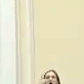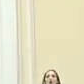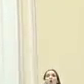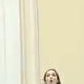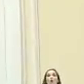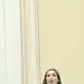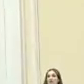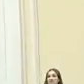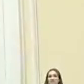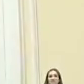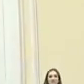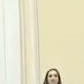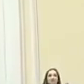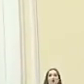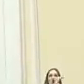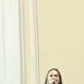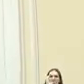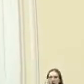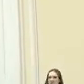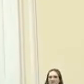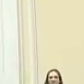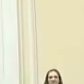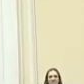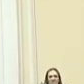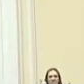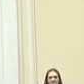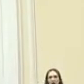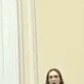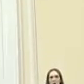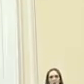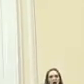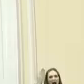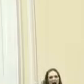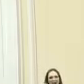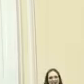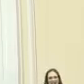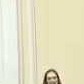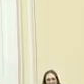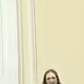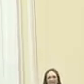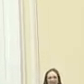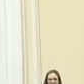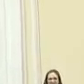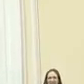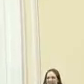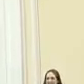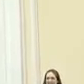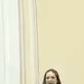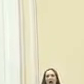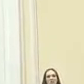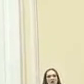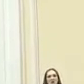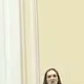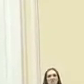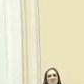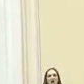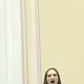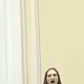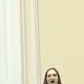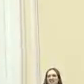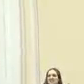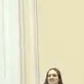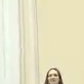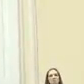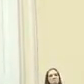está creciendo, la economía se está recuperando, los trabajadores se adaptaron a los momentos más difíciles y necesitamos hoy consolidar